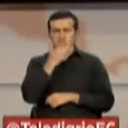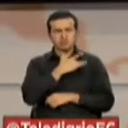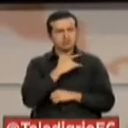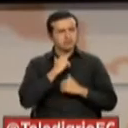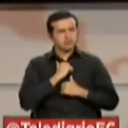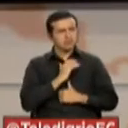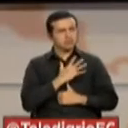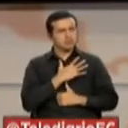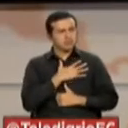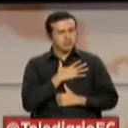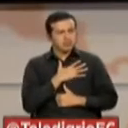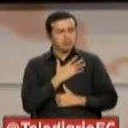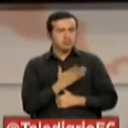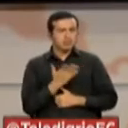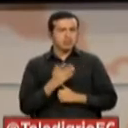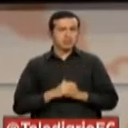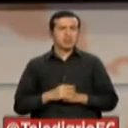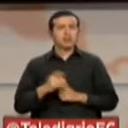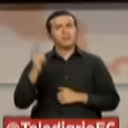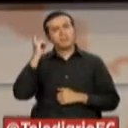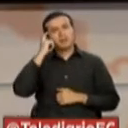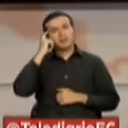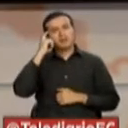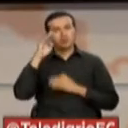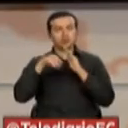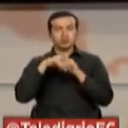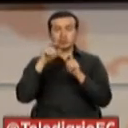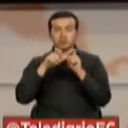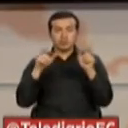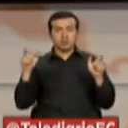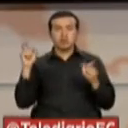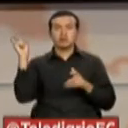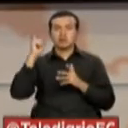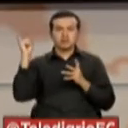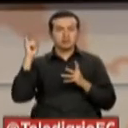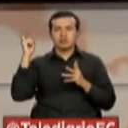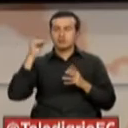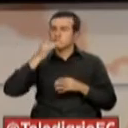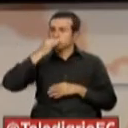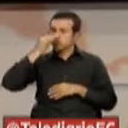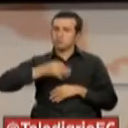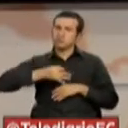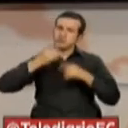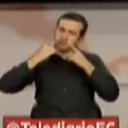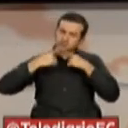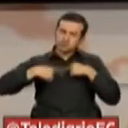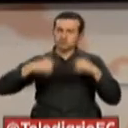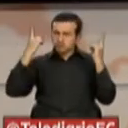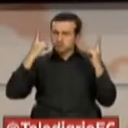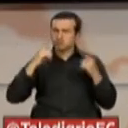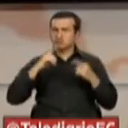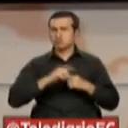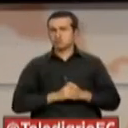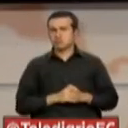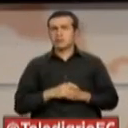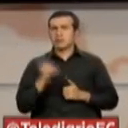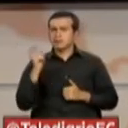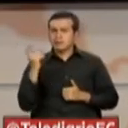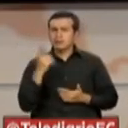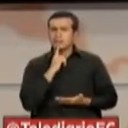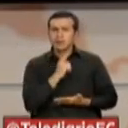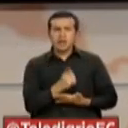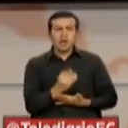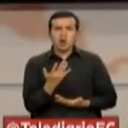lamentablemente? Porque creo que todos los ciudadanos necesitamos un baño de verdad, necesitamos que saber